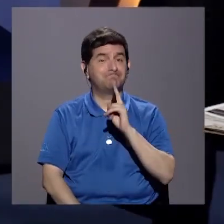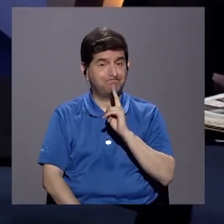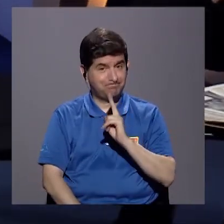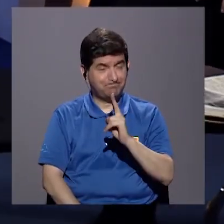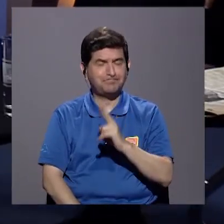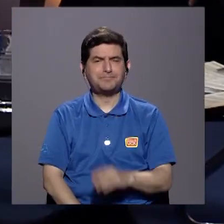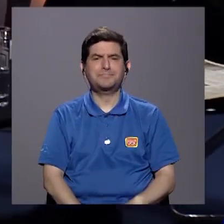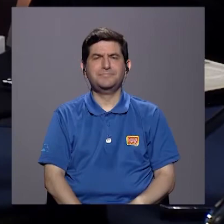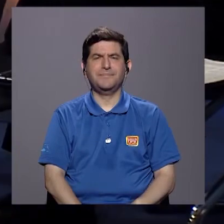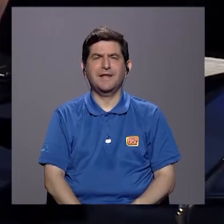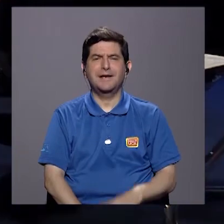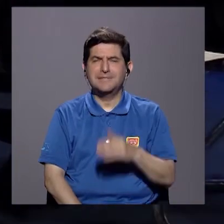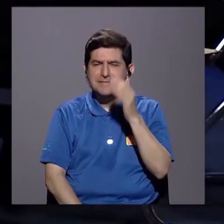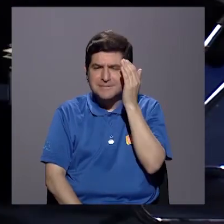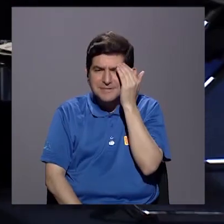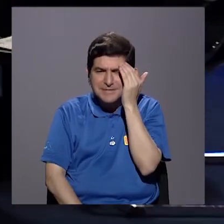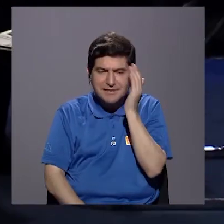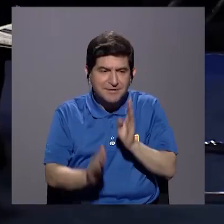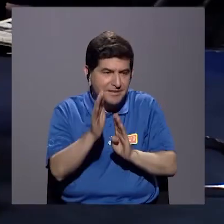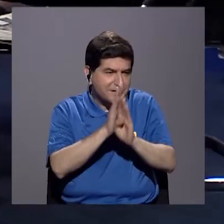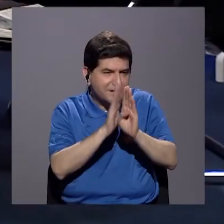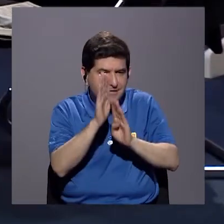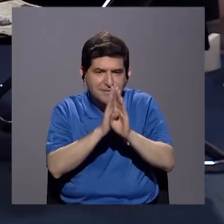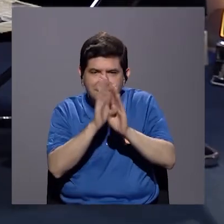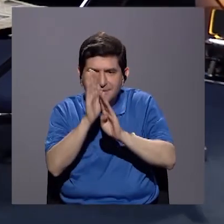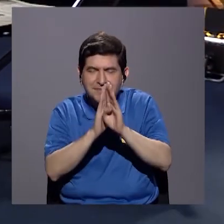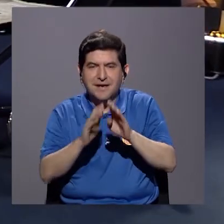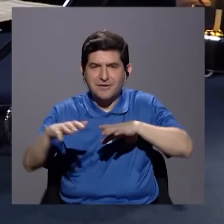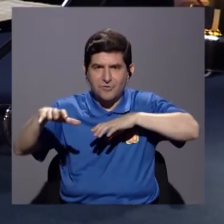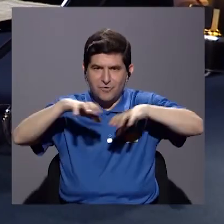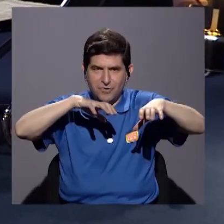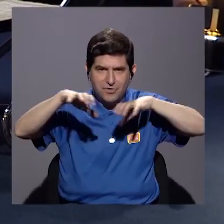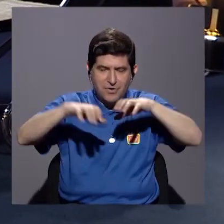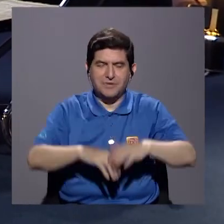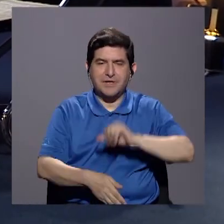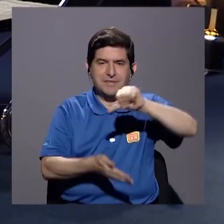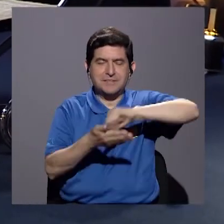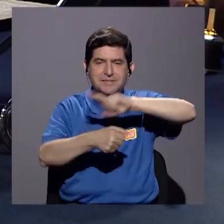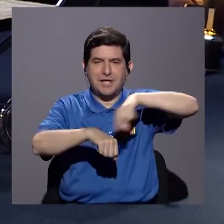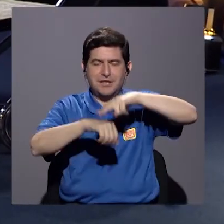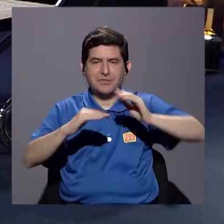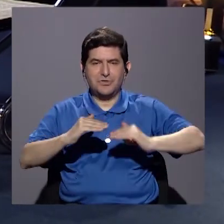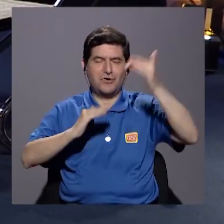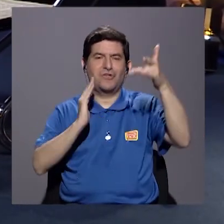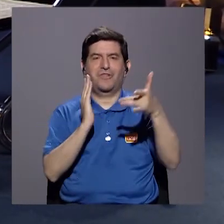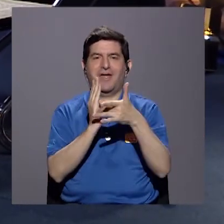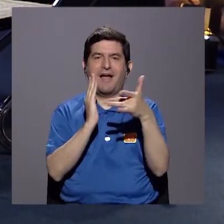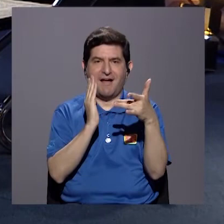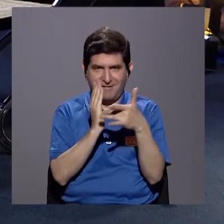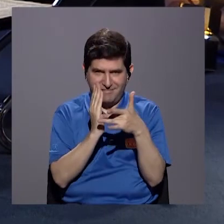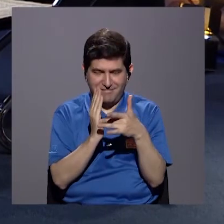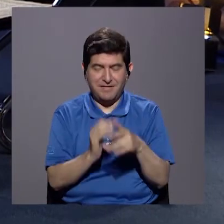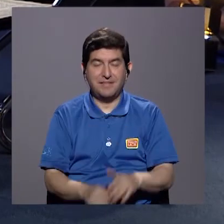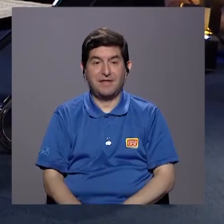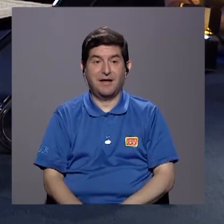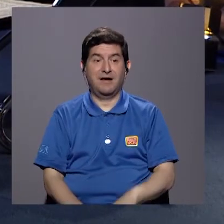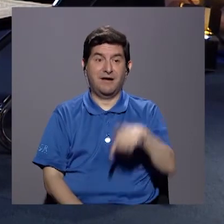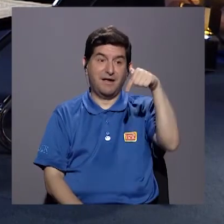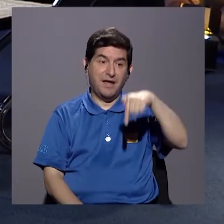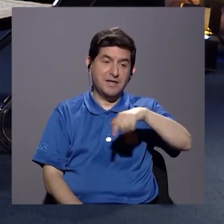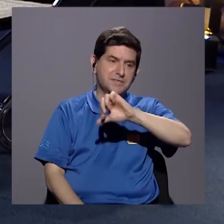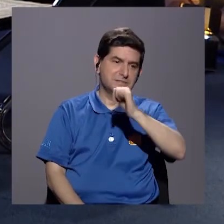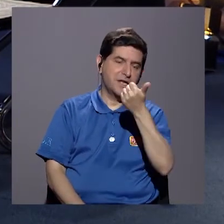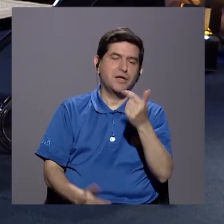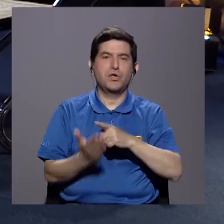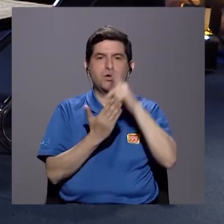porque realmente conocer todo el desarrollo de las actividades del Centro Nacional de Alta Tecnología nos daría